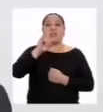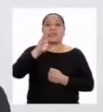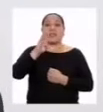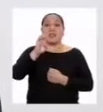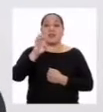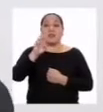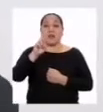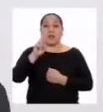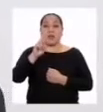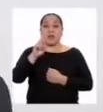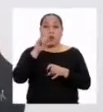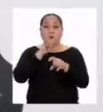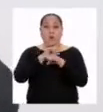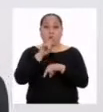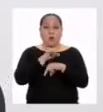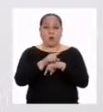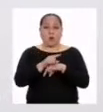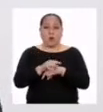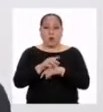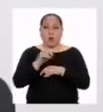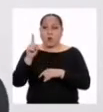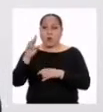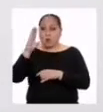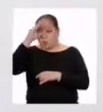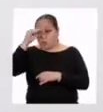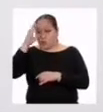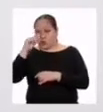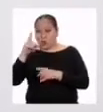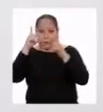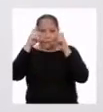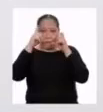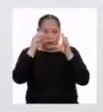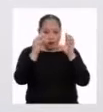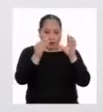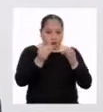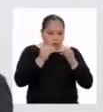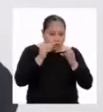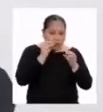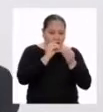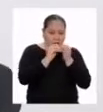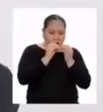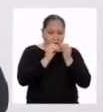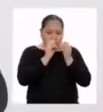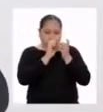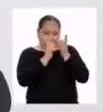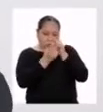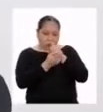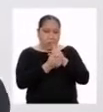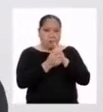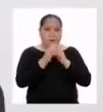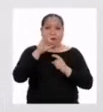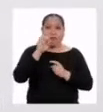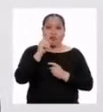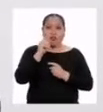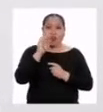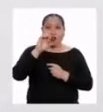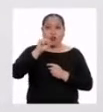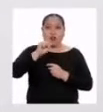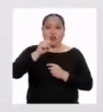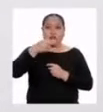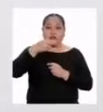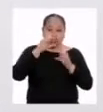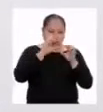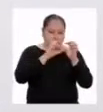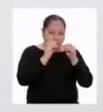chicos agarraron la foto de una de sus compañeras y la manipularon. Le hicieron un Photoshop,